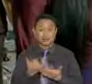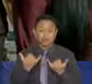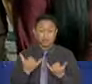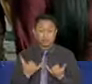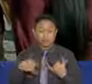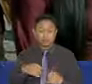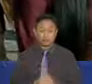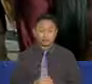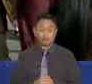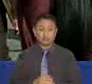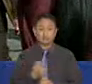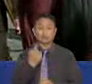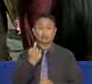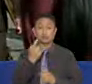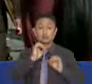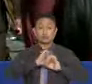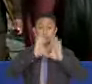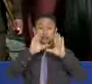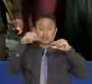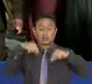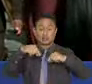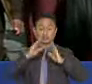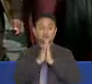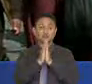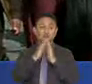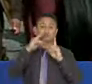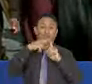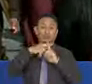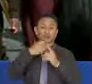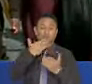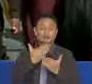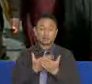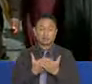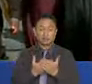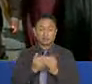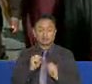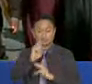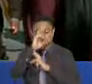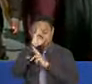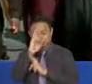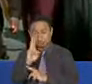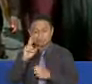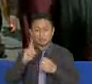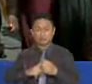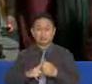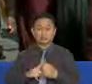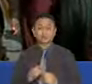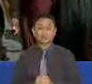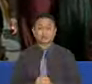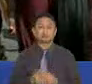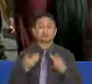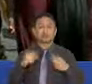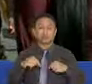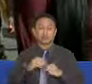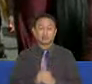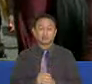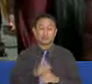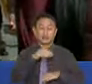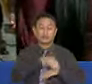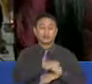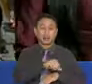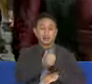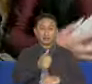vamos a estar a las 11 de la mañana aquí en la mesa de Acción de Gracias a la capital Igualmente tenemos una procesión